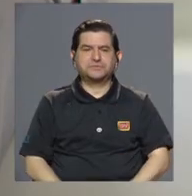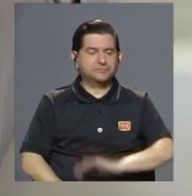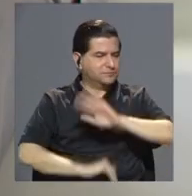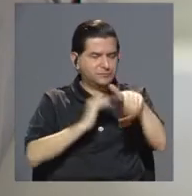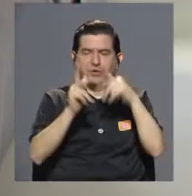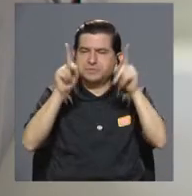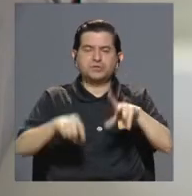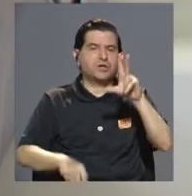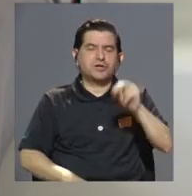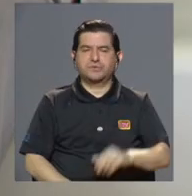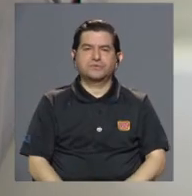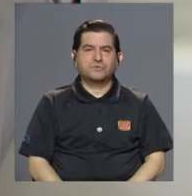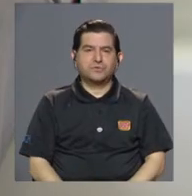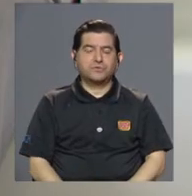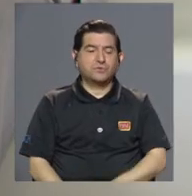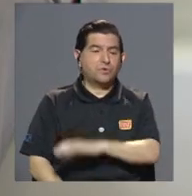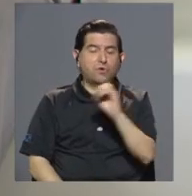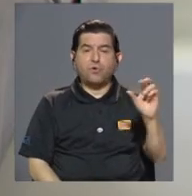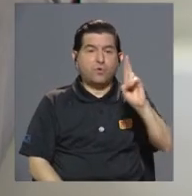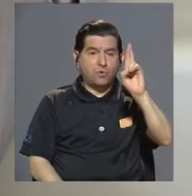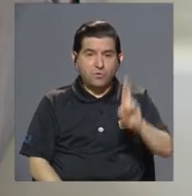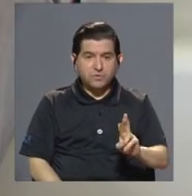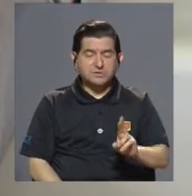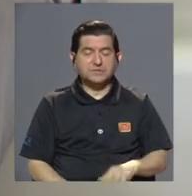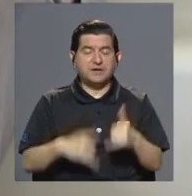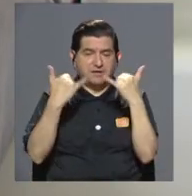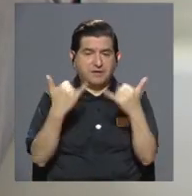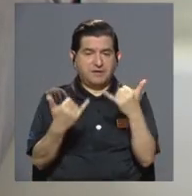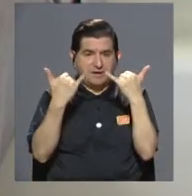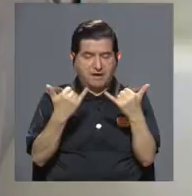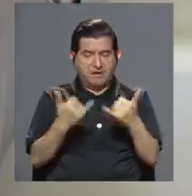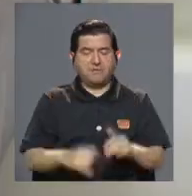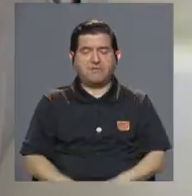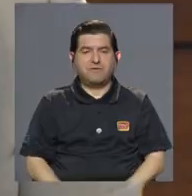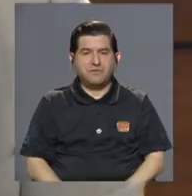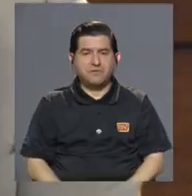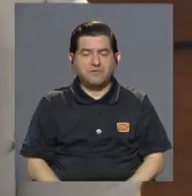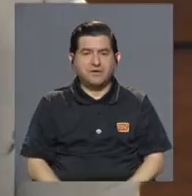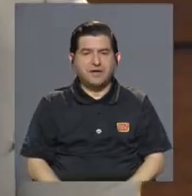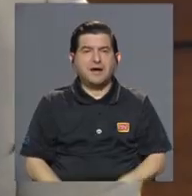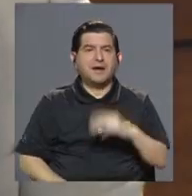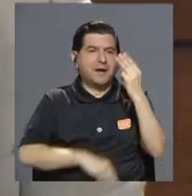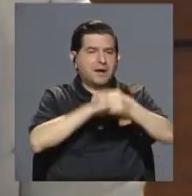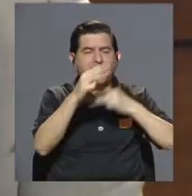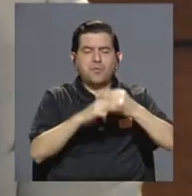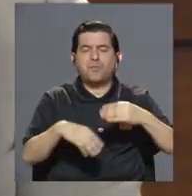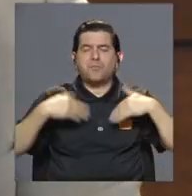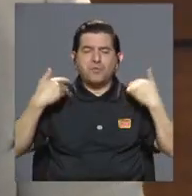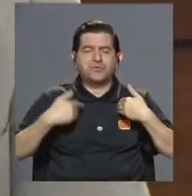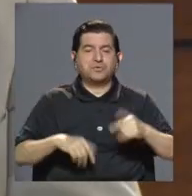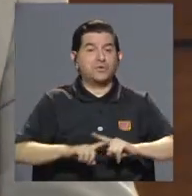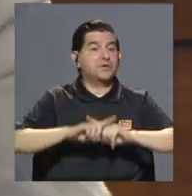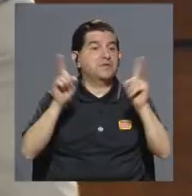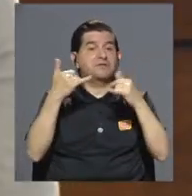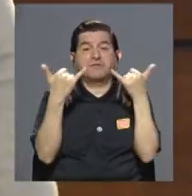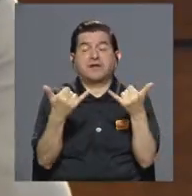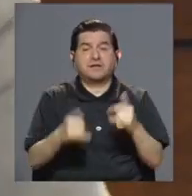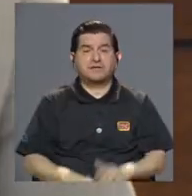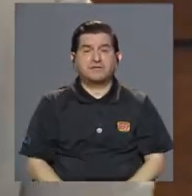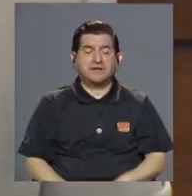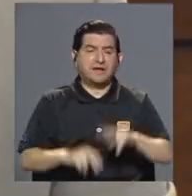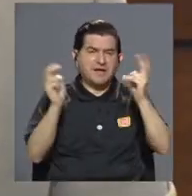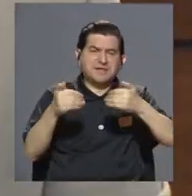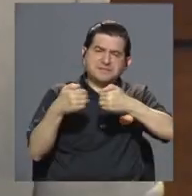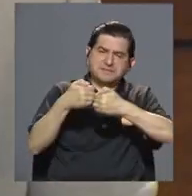todos. Estaríamos en una Costa Rica... Estamos de acuerdo en una Costa Rica, desacuerdo. Sería un mundo muy feliz y esta Costa Rica sería muy diferente, pero eso es tema